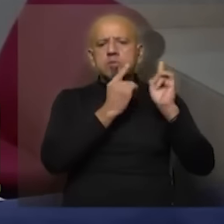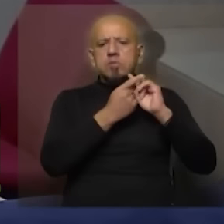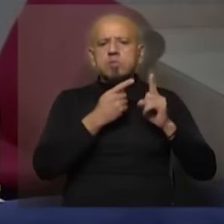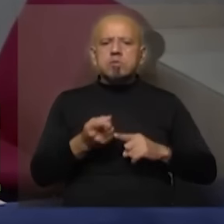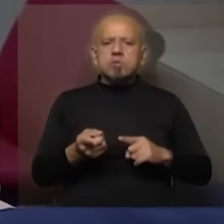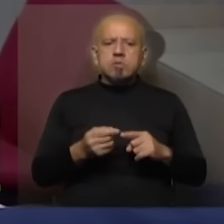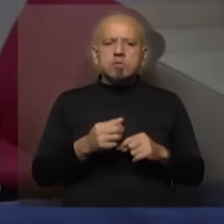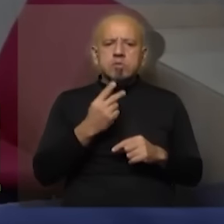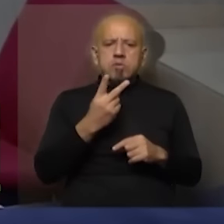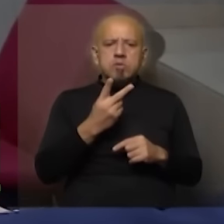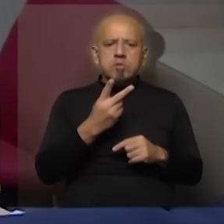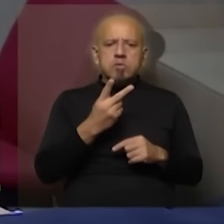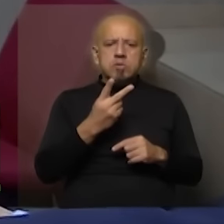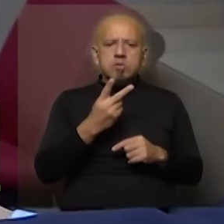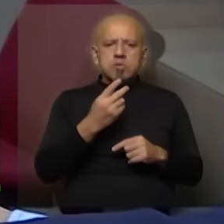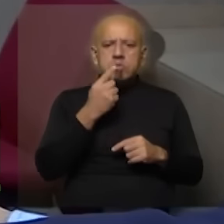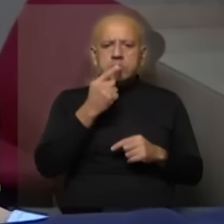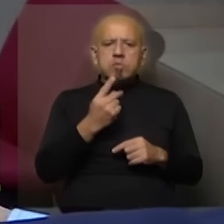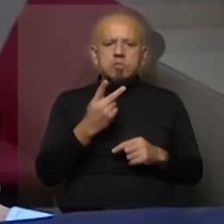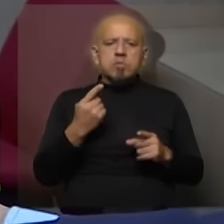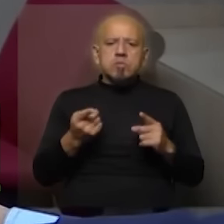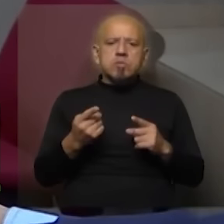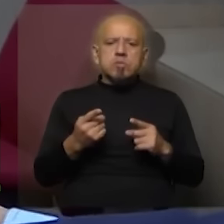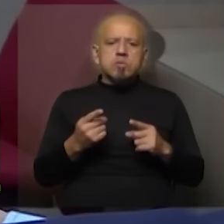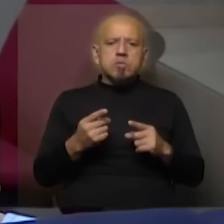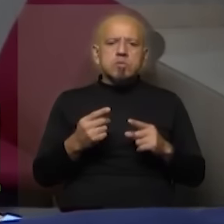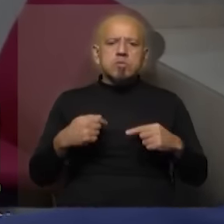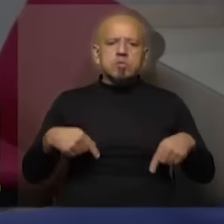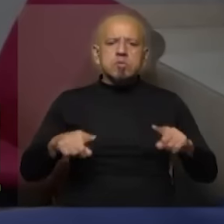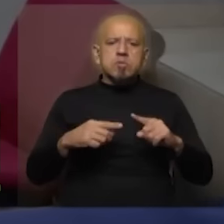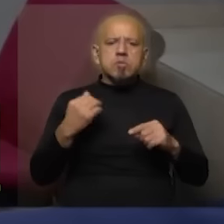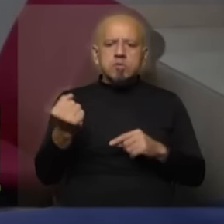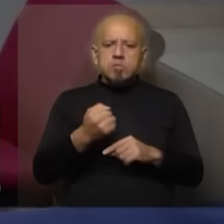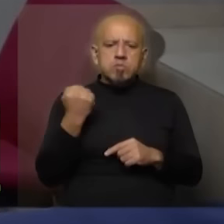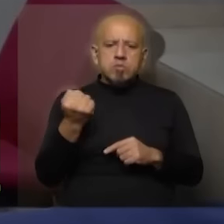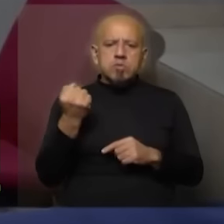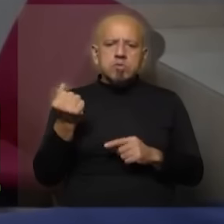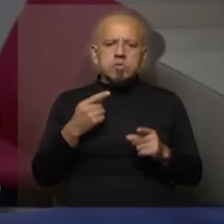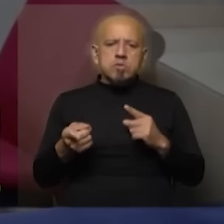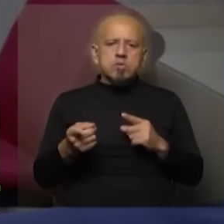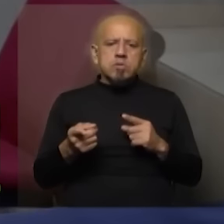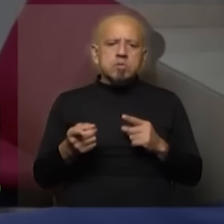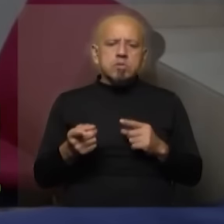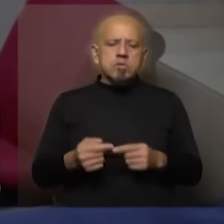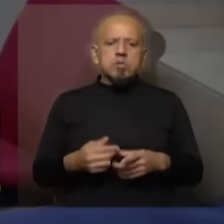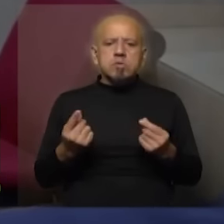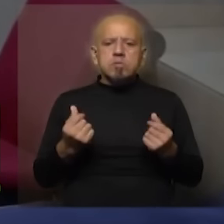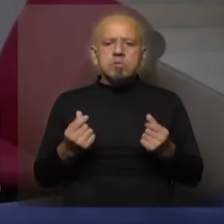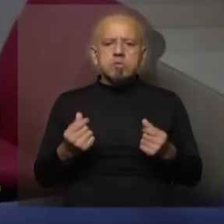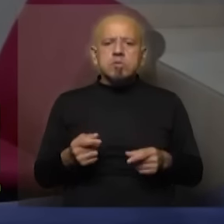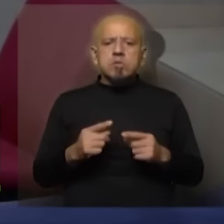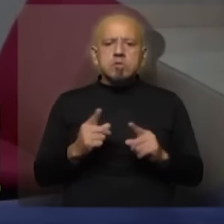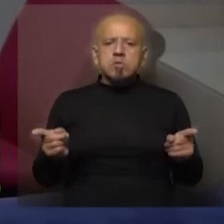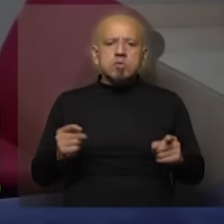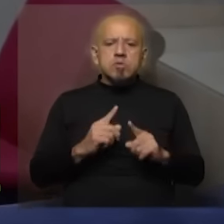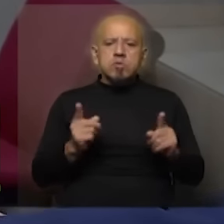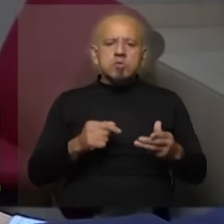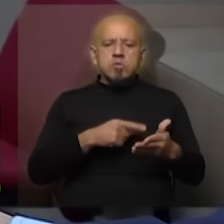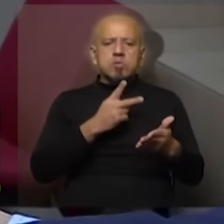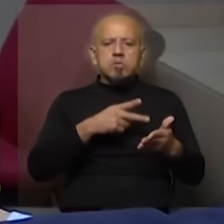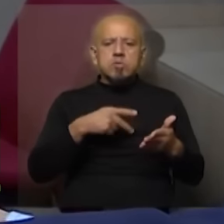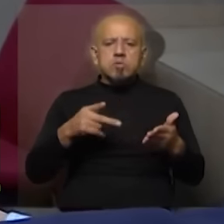cuentas 2021-2022, gran parte o una parte importante de ese dinero no ha sido planificado por la